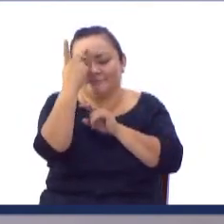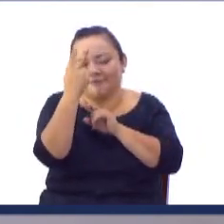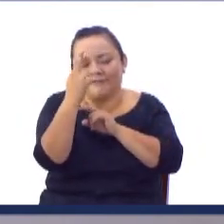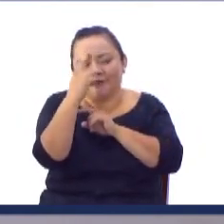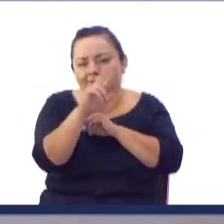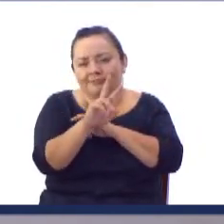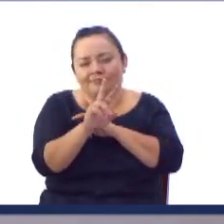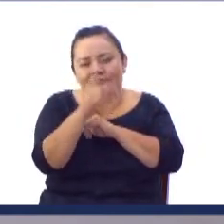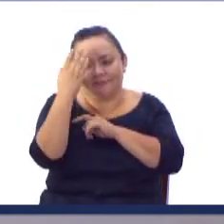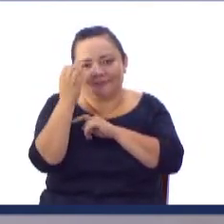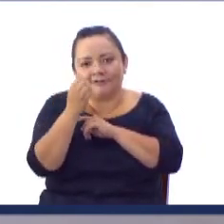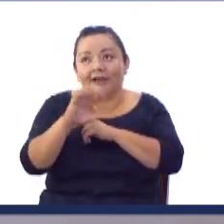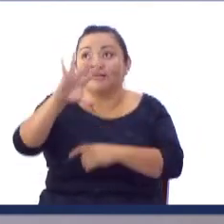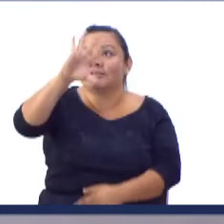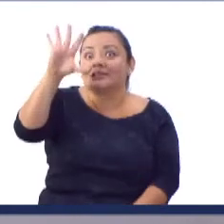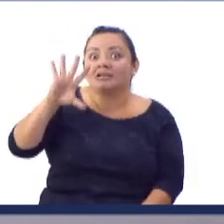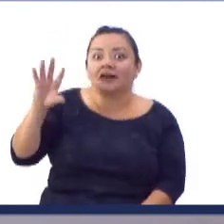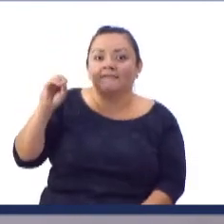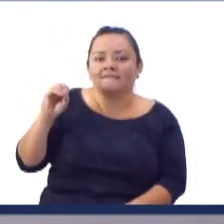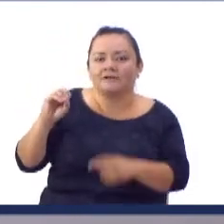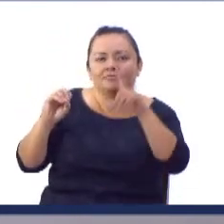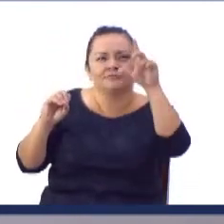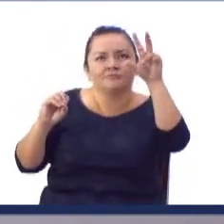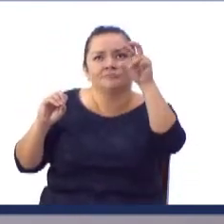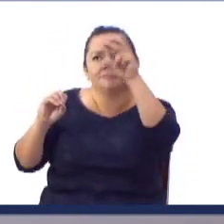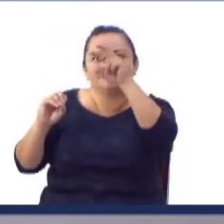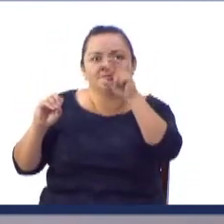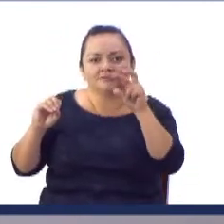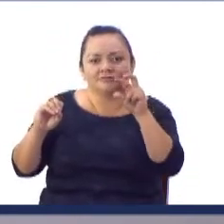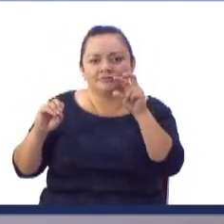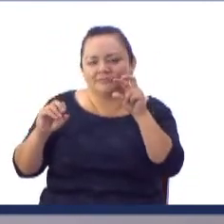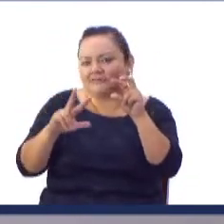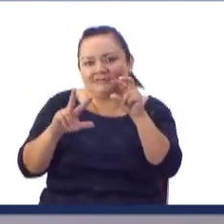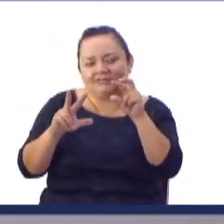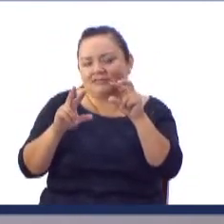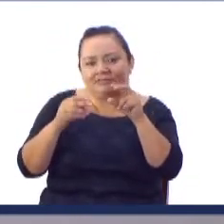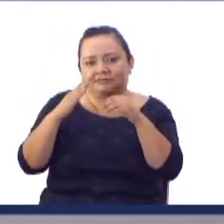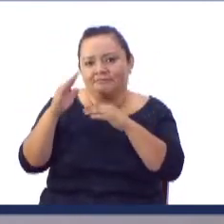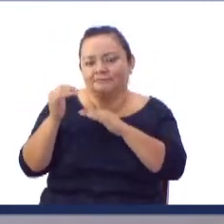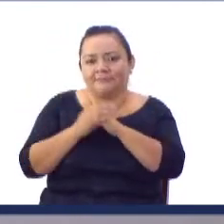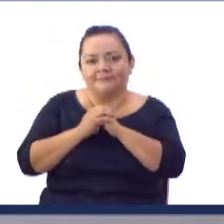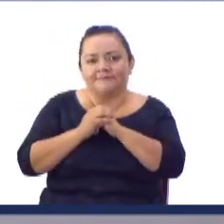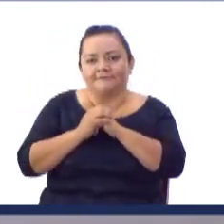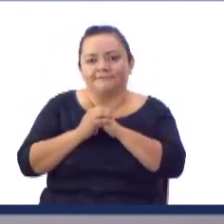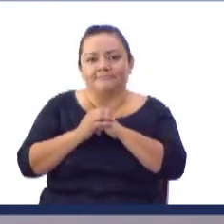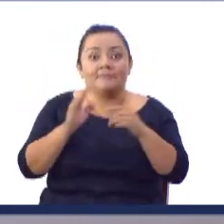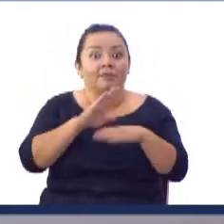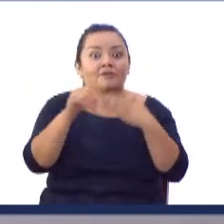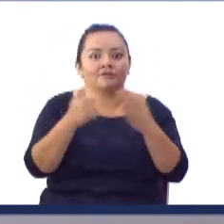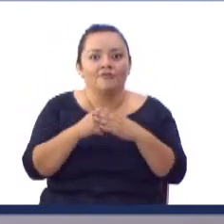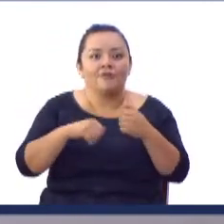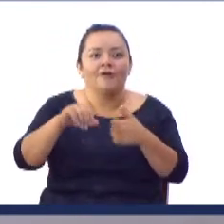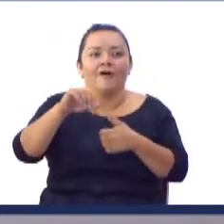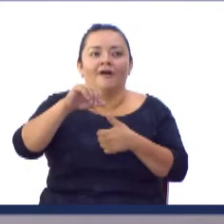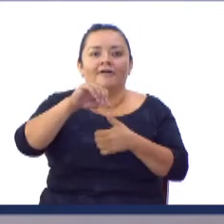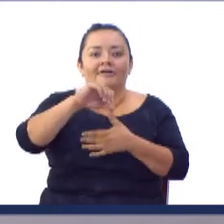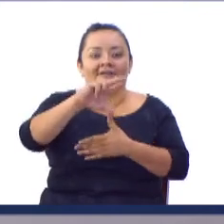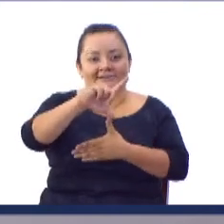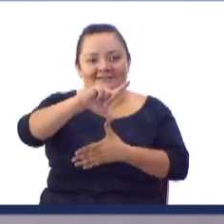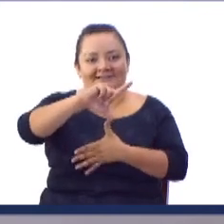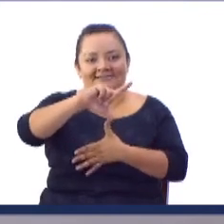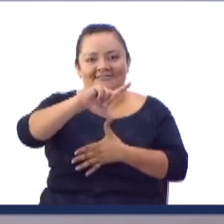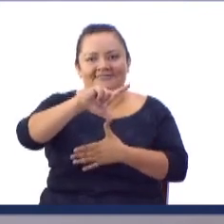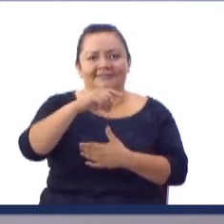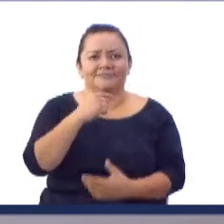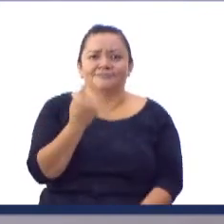y de ahí en áfrica se miran unos tres que están ahí que nada pero de toda latinoamérica somos el único